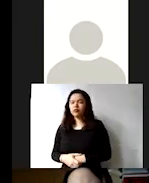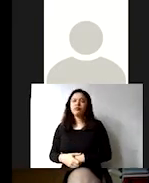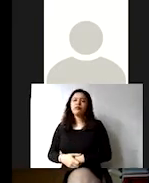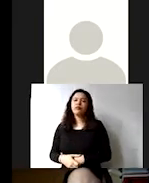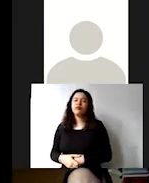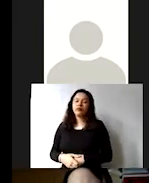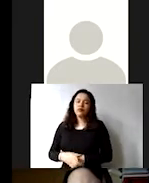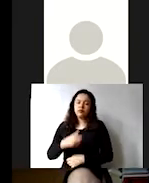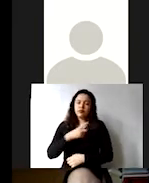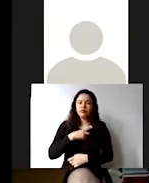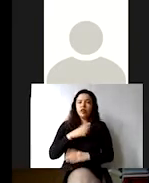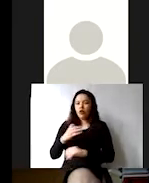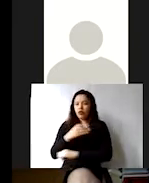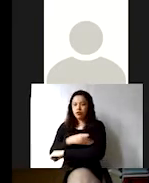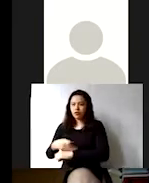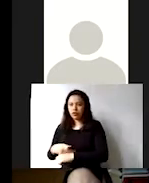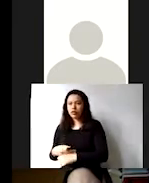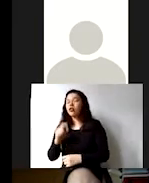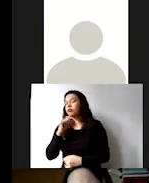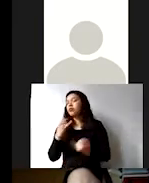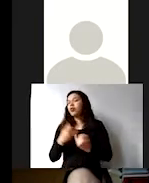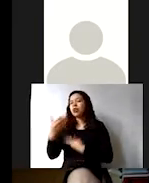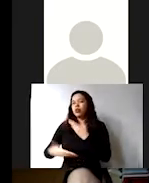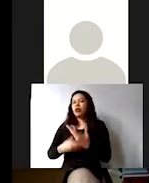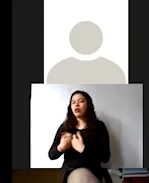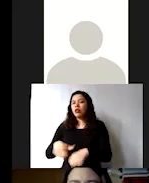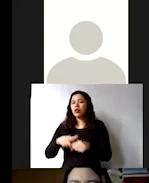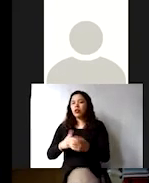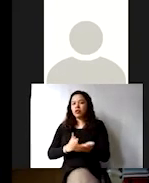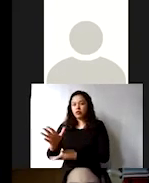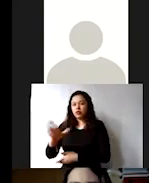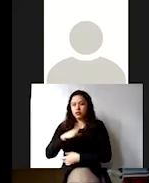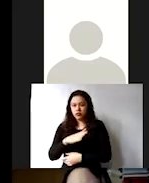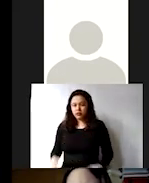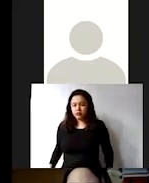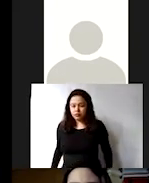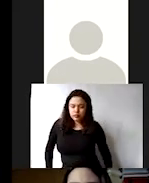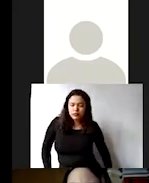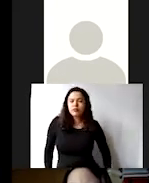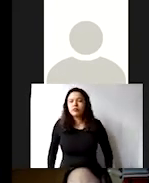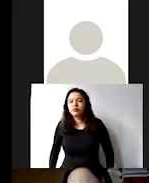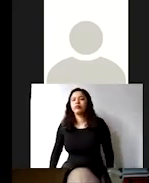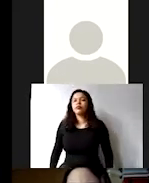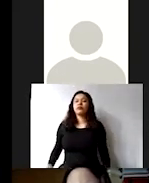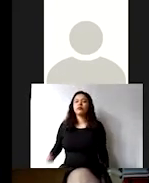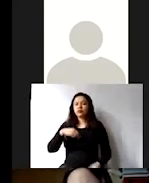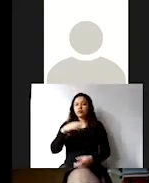familiar, y también si tienen acceso a servicios de salud. Entonces podemos dar un seguimiento puntual,